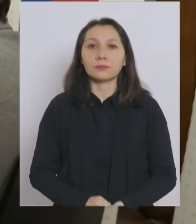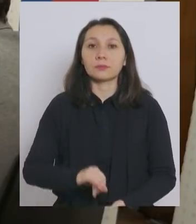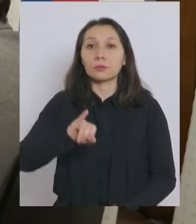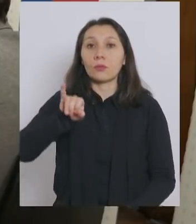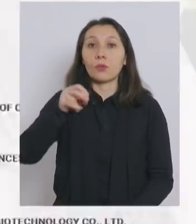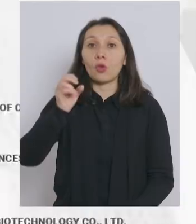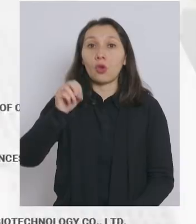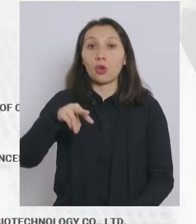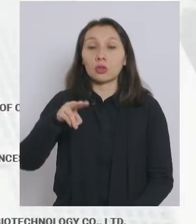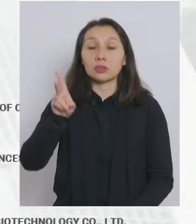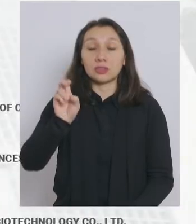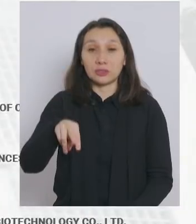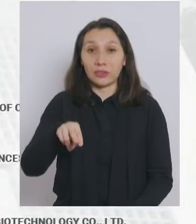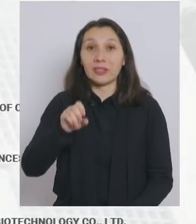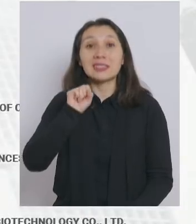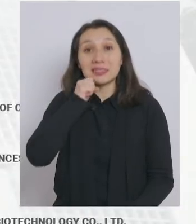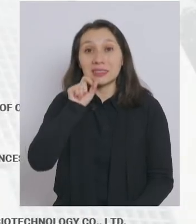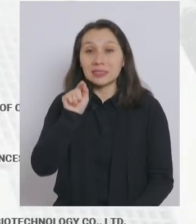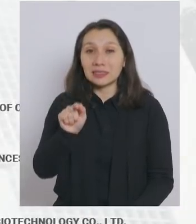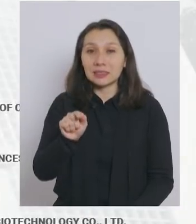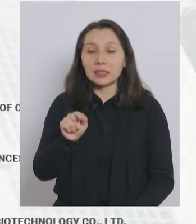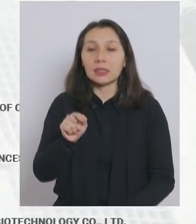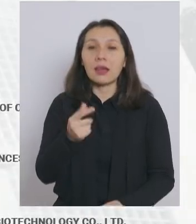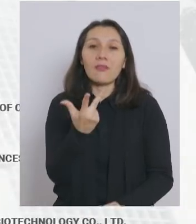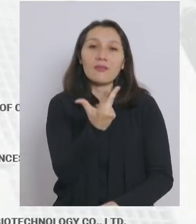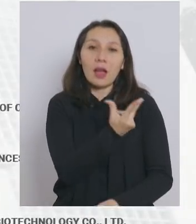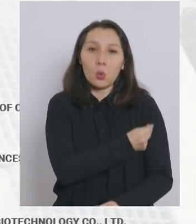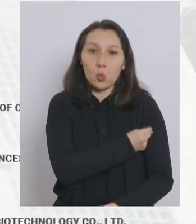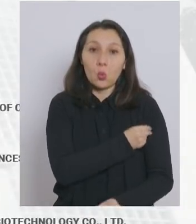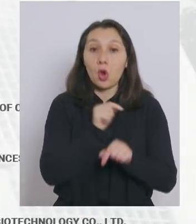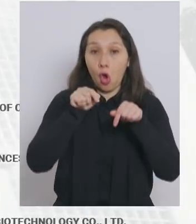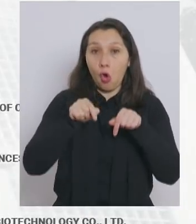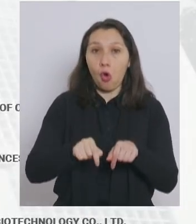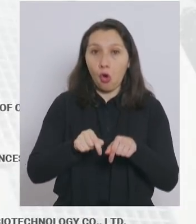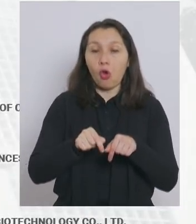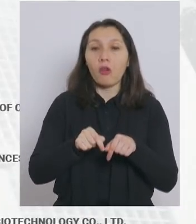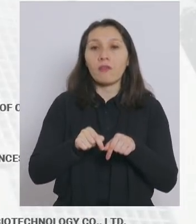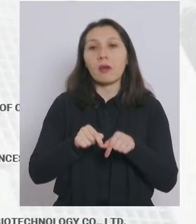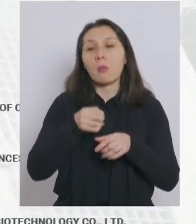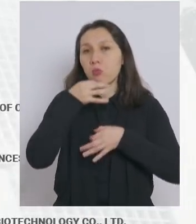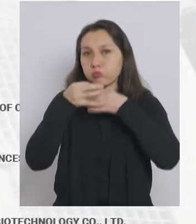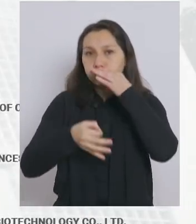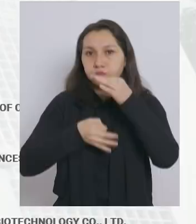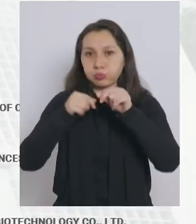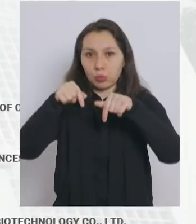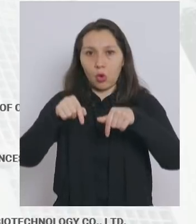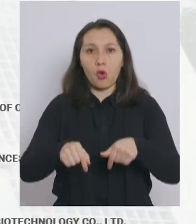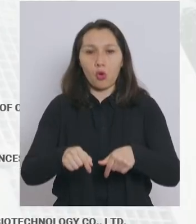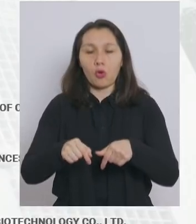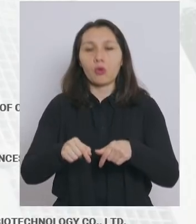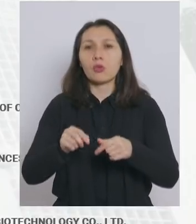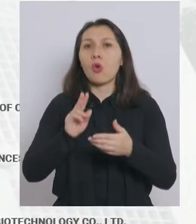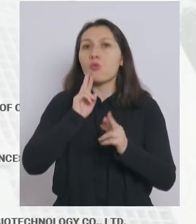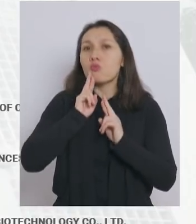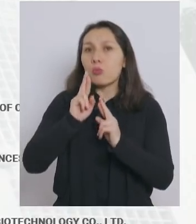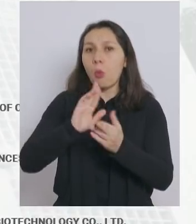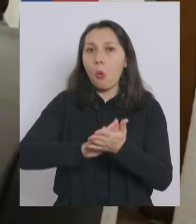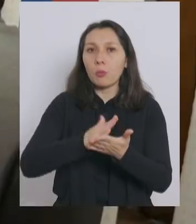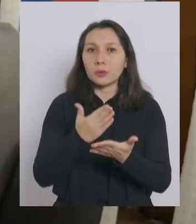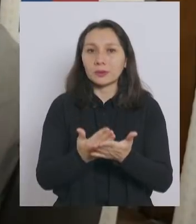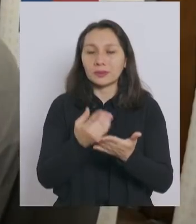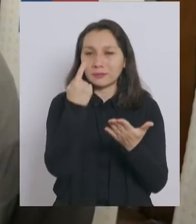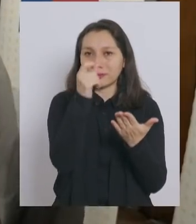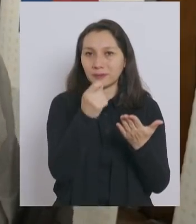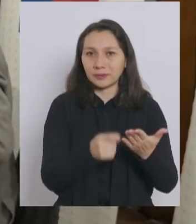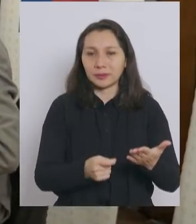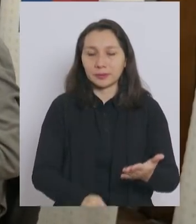Johnson & Johnson, la vacuna de Janssen, que es la que vamos a contar, de la cual vamos a contar hoy sus resultados.